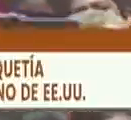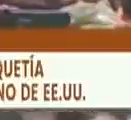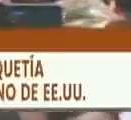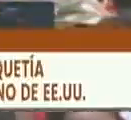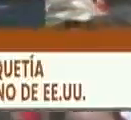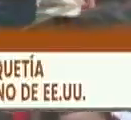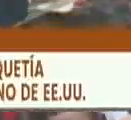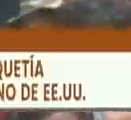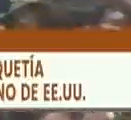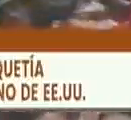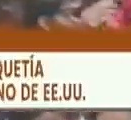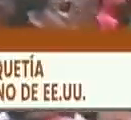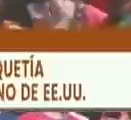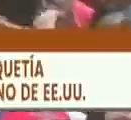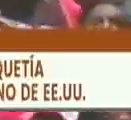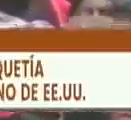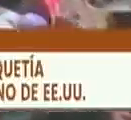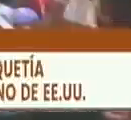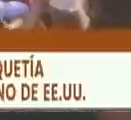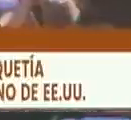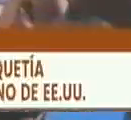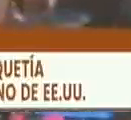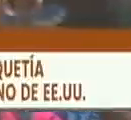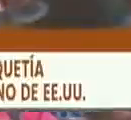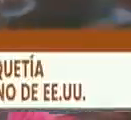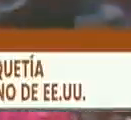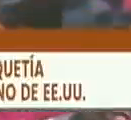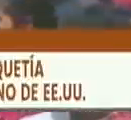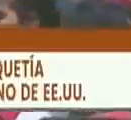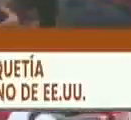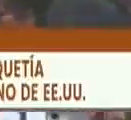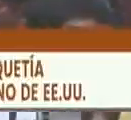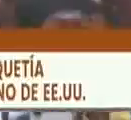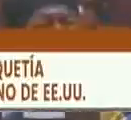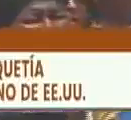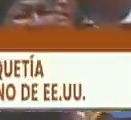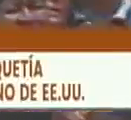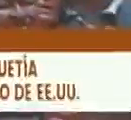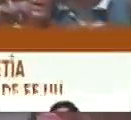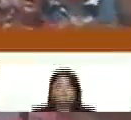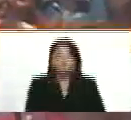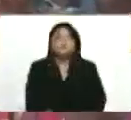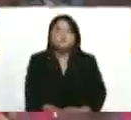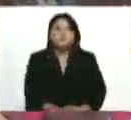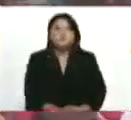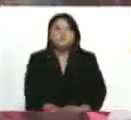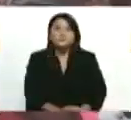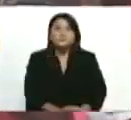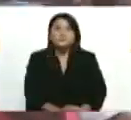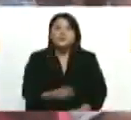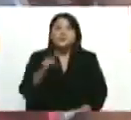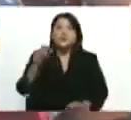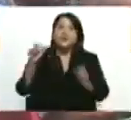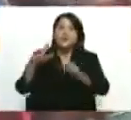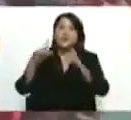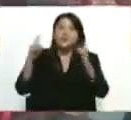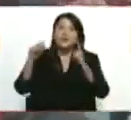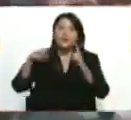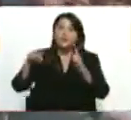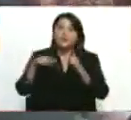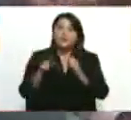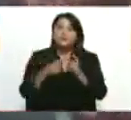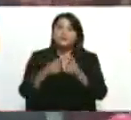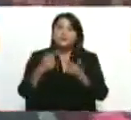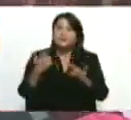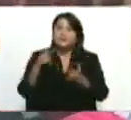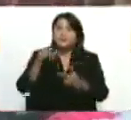Al eje central, que está compuesto por Carlos Sublé, Maiquetía y La Guaira. Entonces aquí debe haber gente de